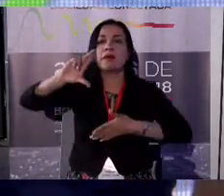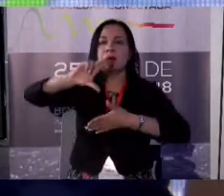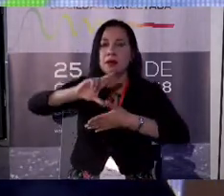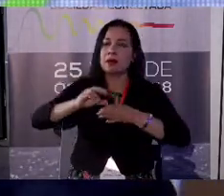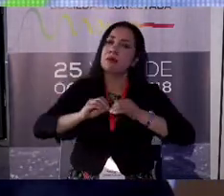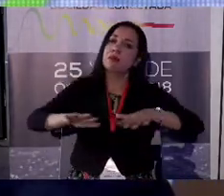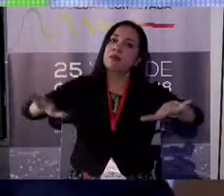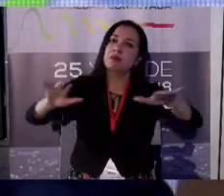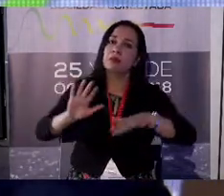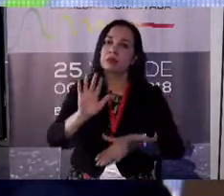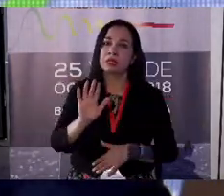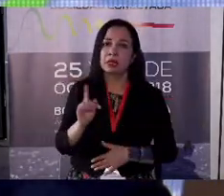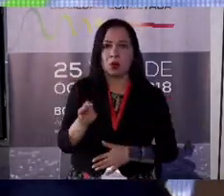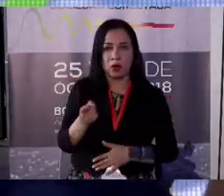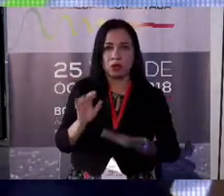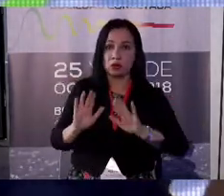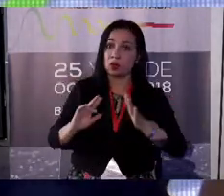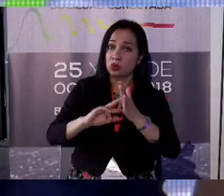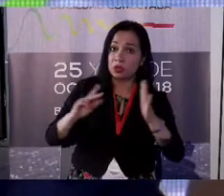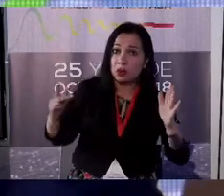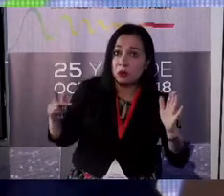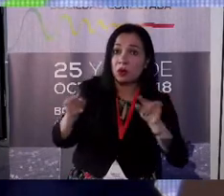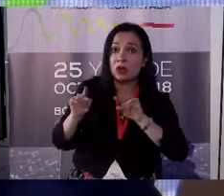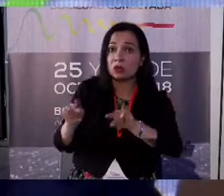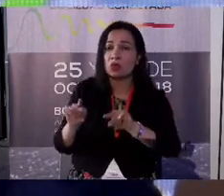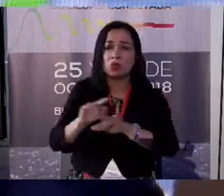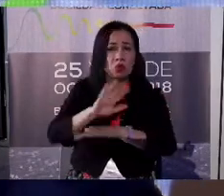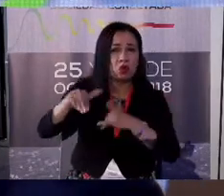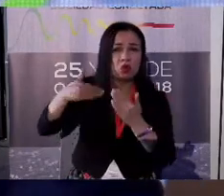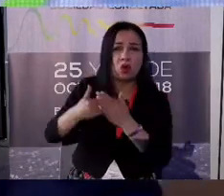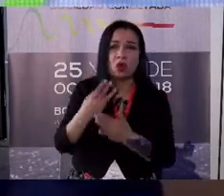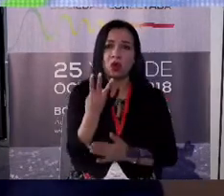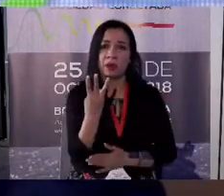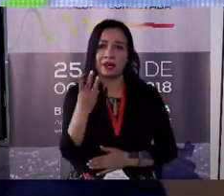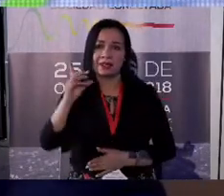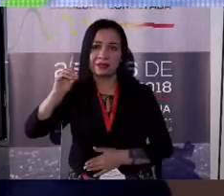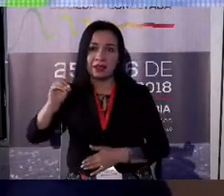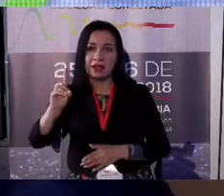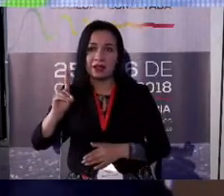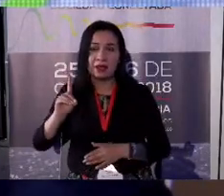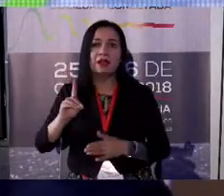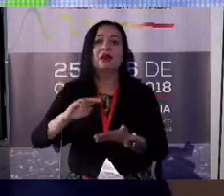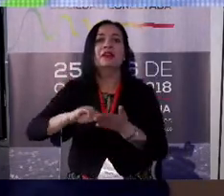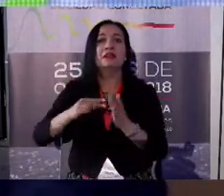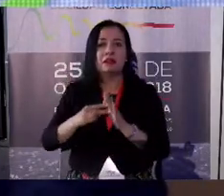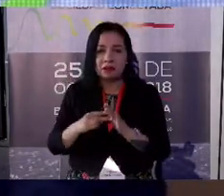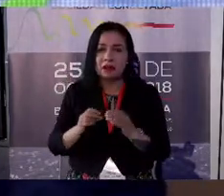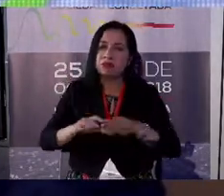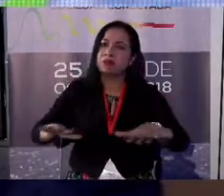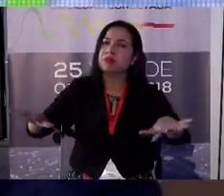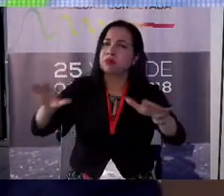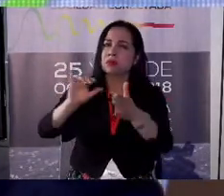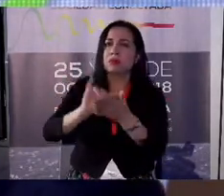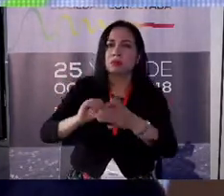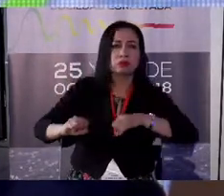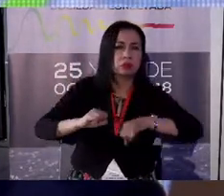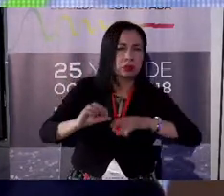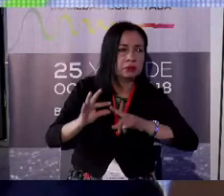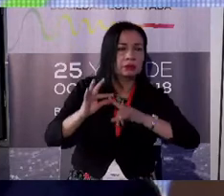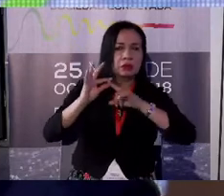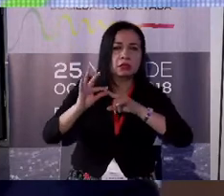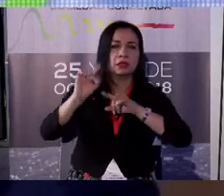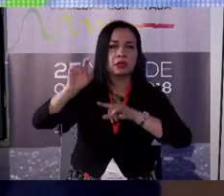5G. 5G es una tecnología todo TDD, entonces permite que haya el mismo tuning range, entonces va a ser fundamental